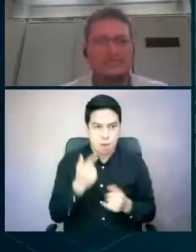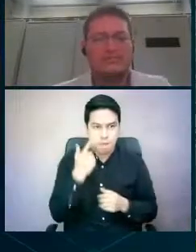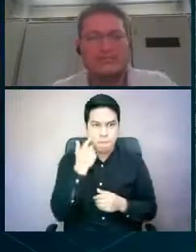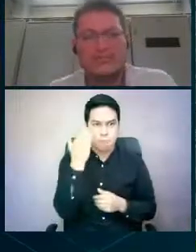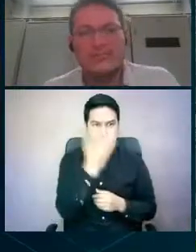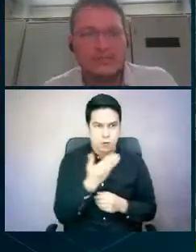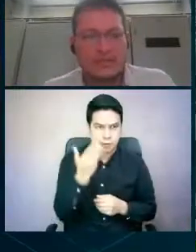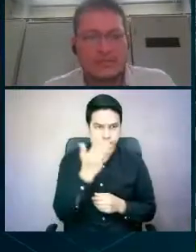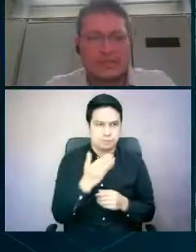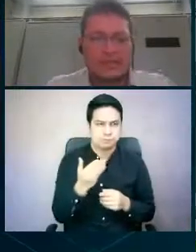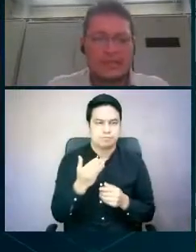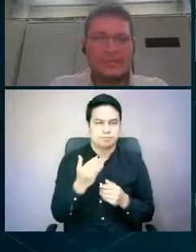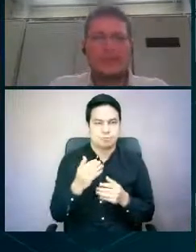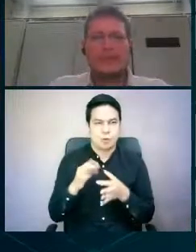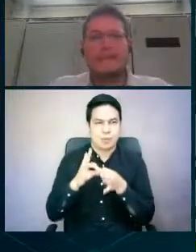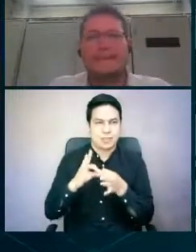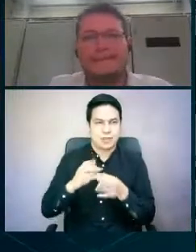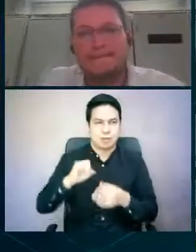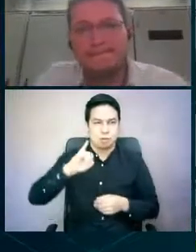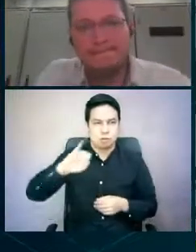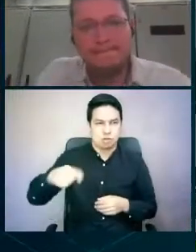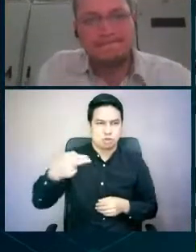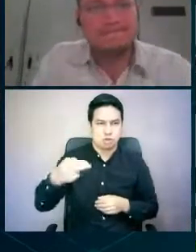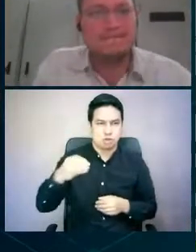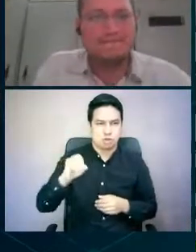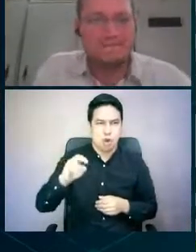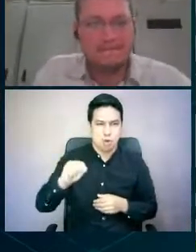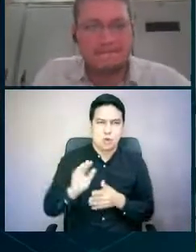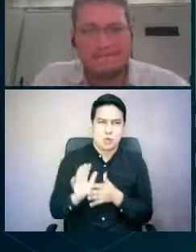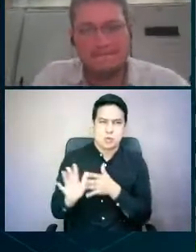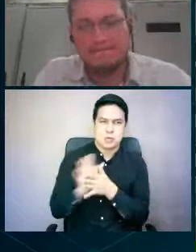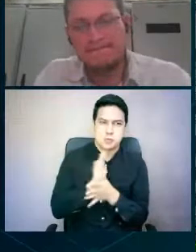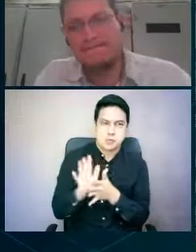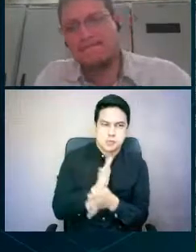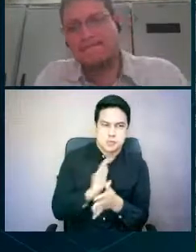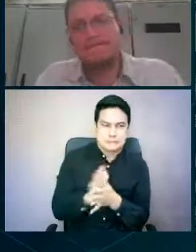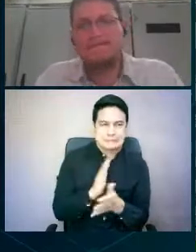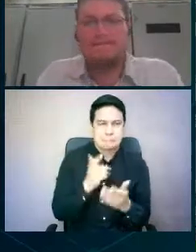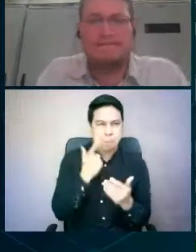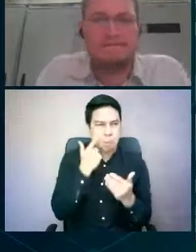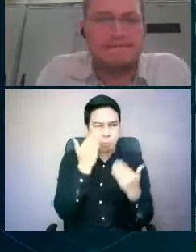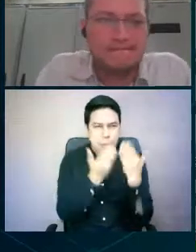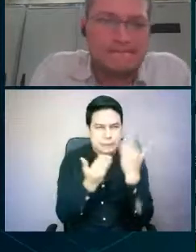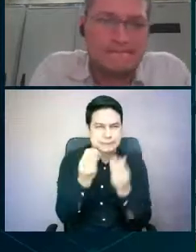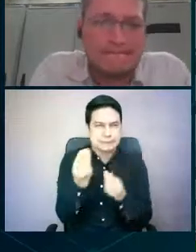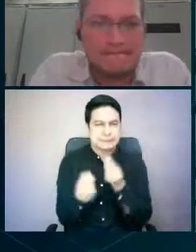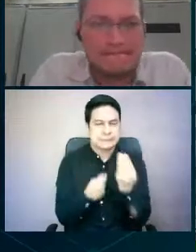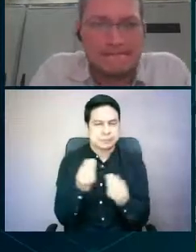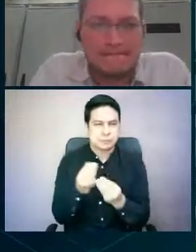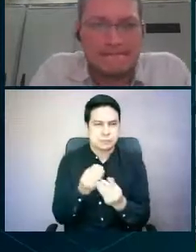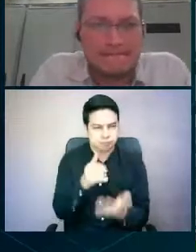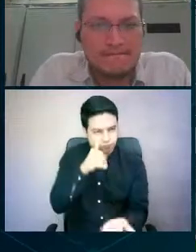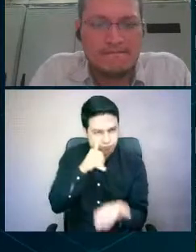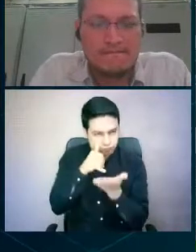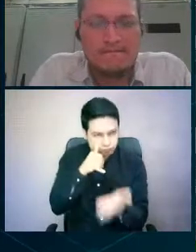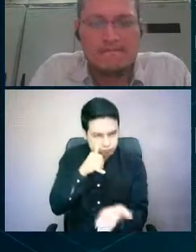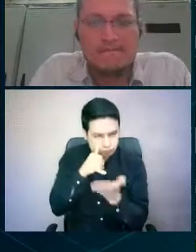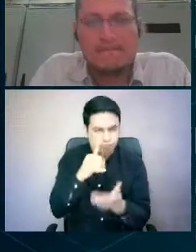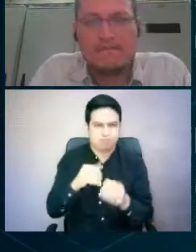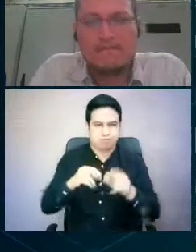como les comenté al inicio, qué pruebas se hicieron, qué se hizo en el laboratorio, cuáles fueron los resultados